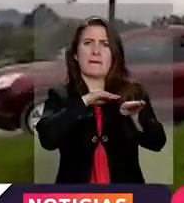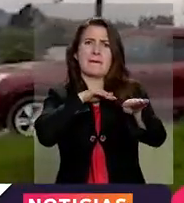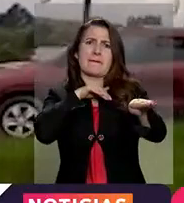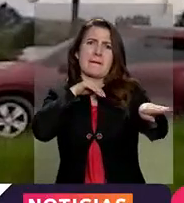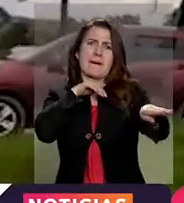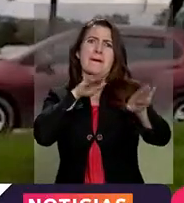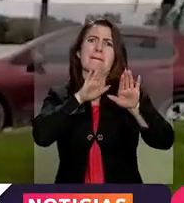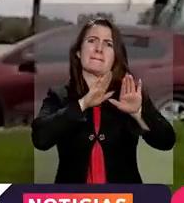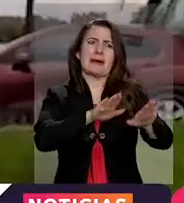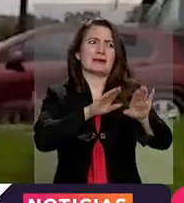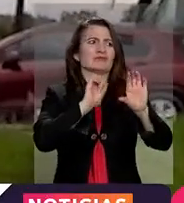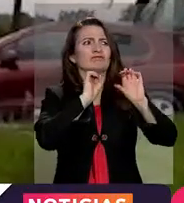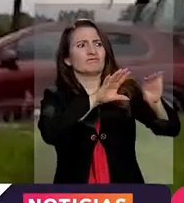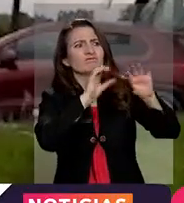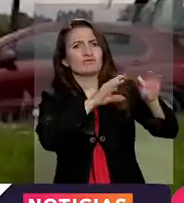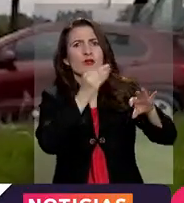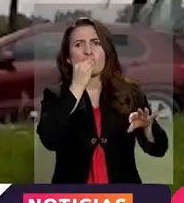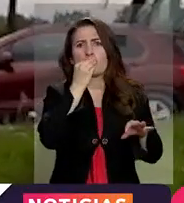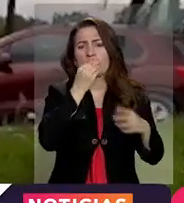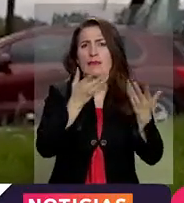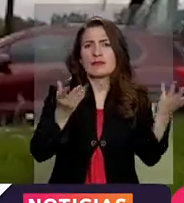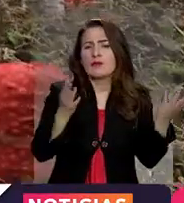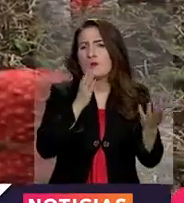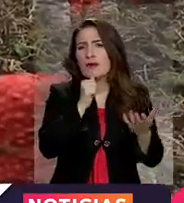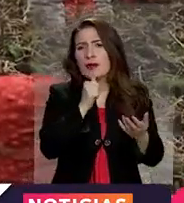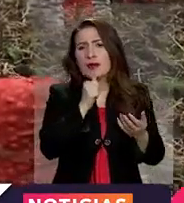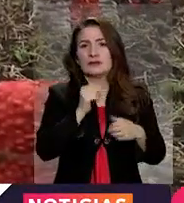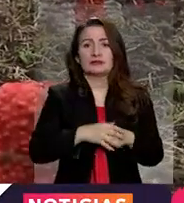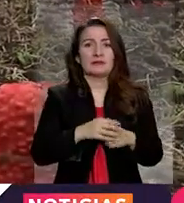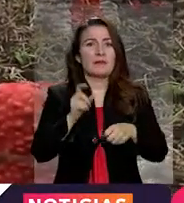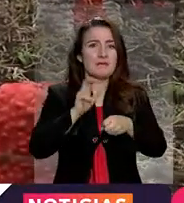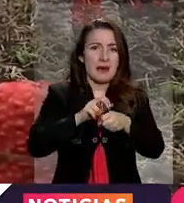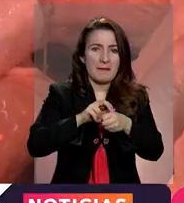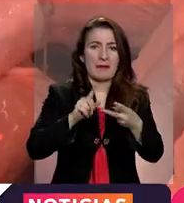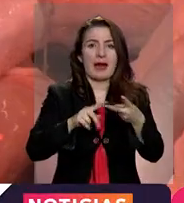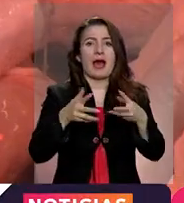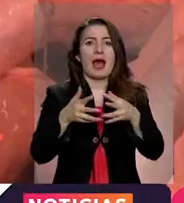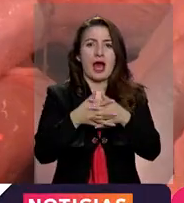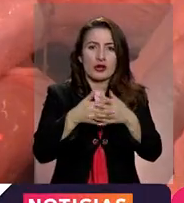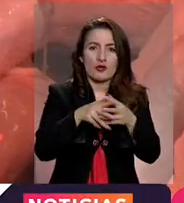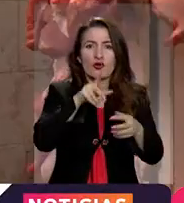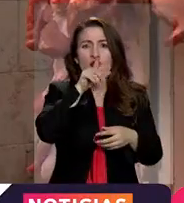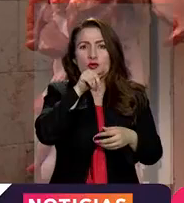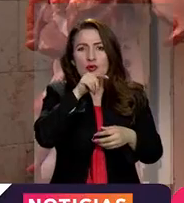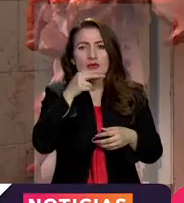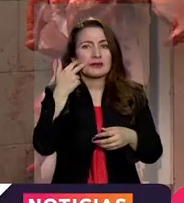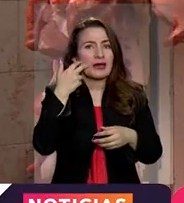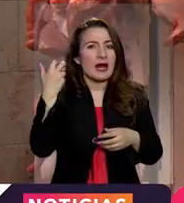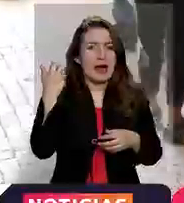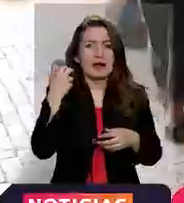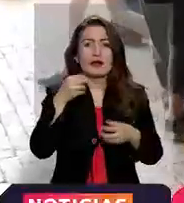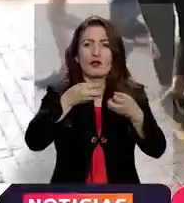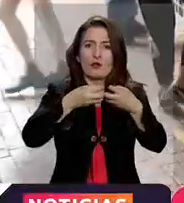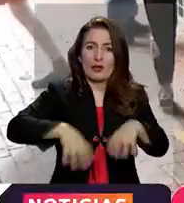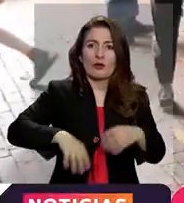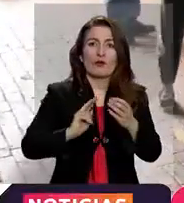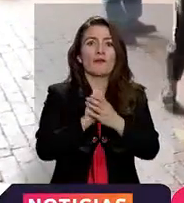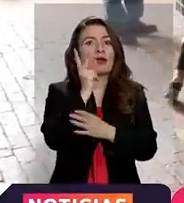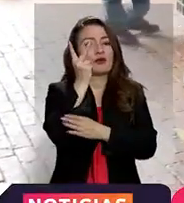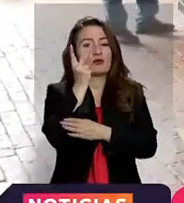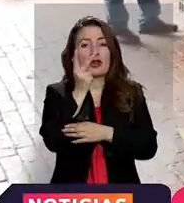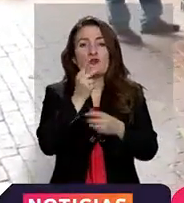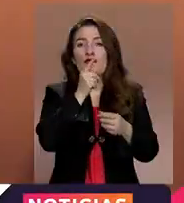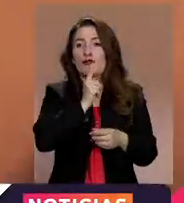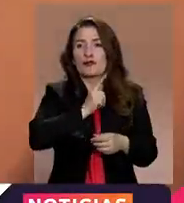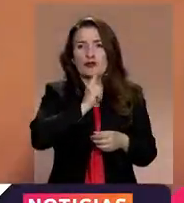transporte y abastecimiento de alimentos en la región escasea la papa el arroz el pollo la carne de res el huevo las verduras y